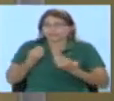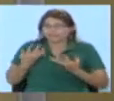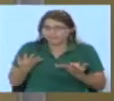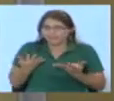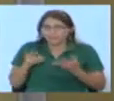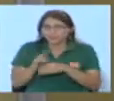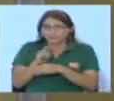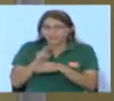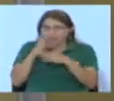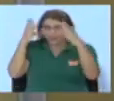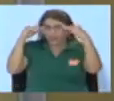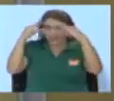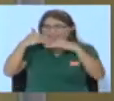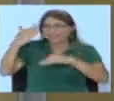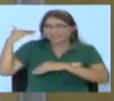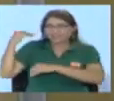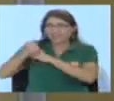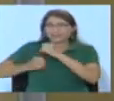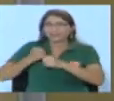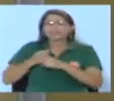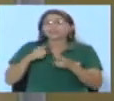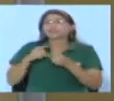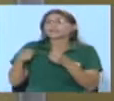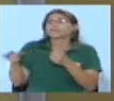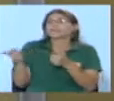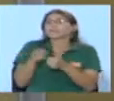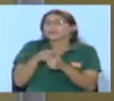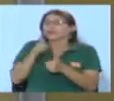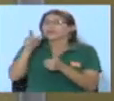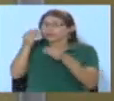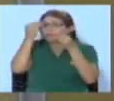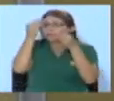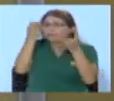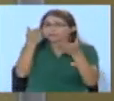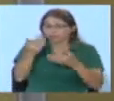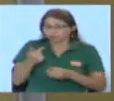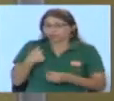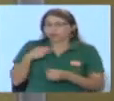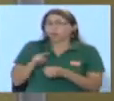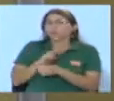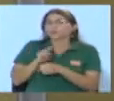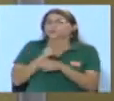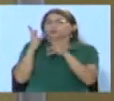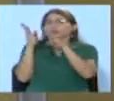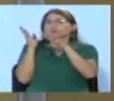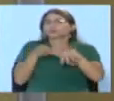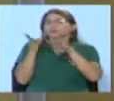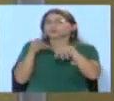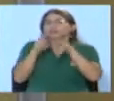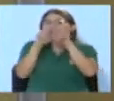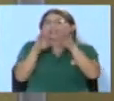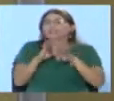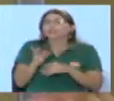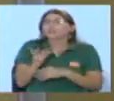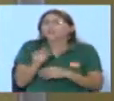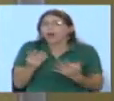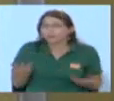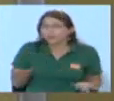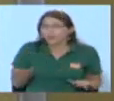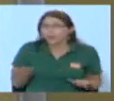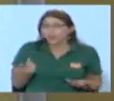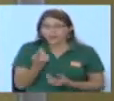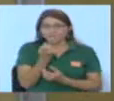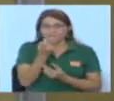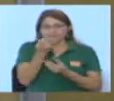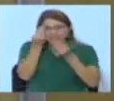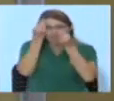y eso es una cosa que es muy importante que la gente tenga presente, cuánto es lo que yo consumo, porque inclusive por la falta de esa información